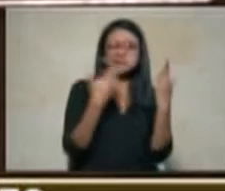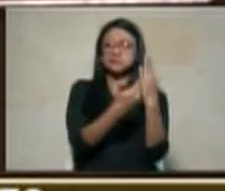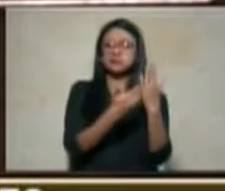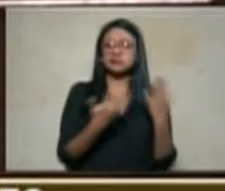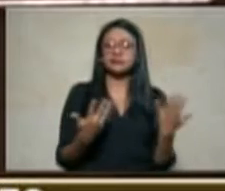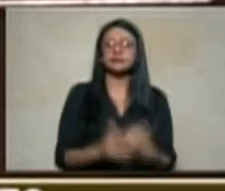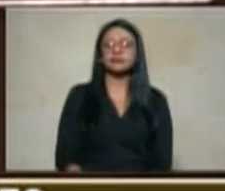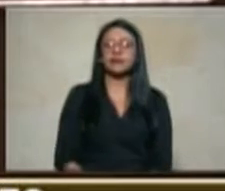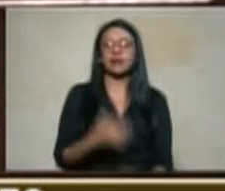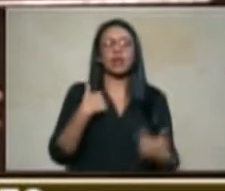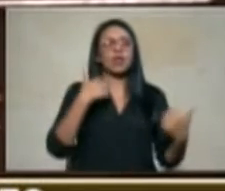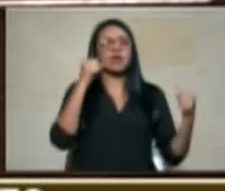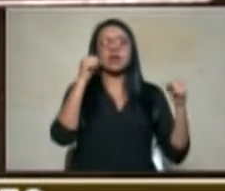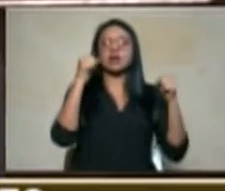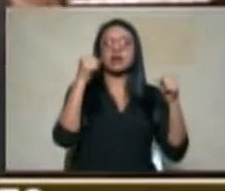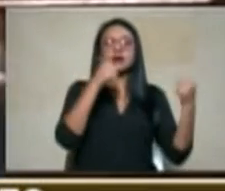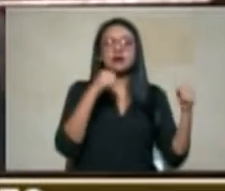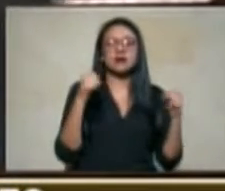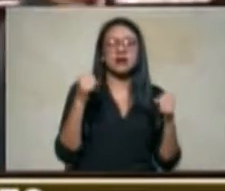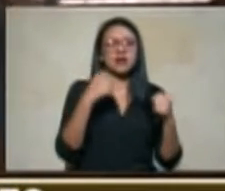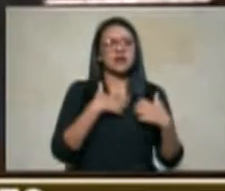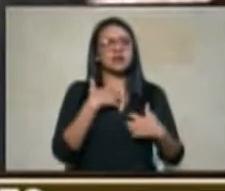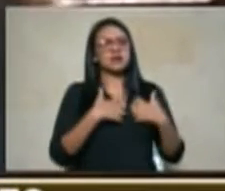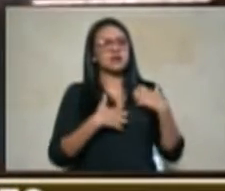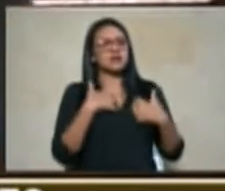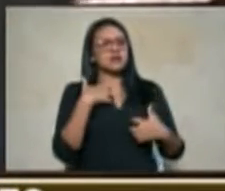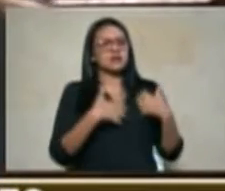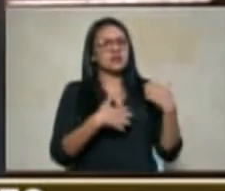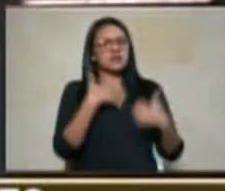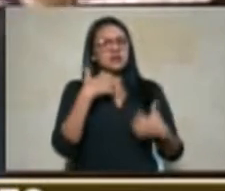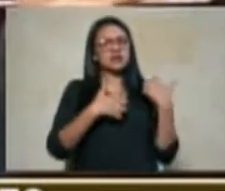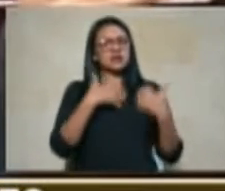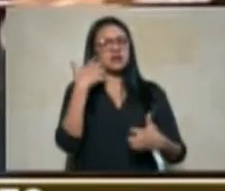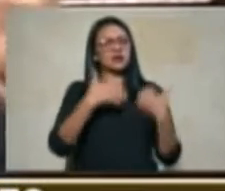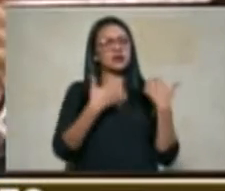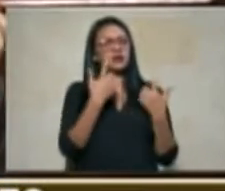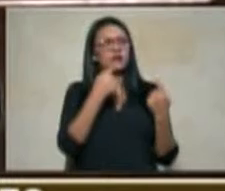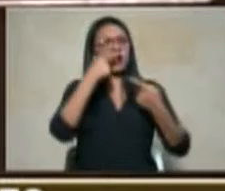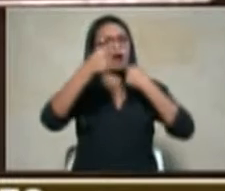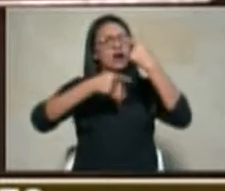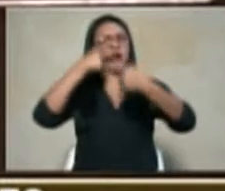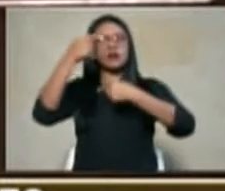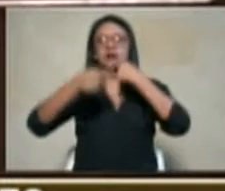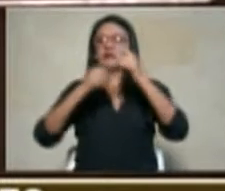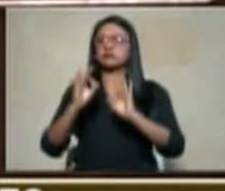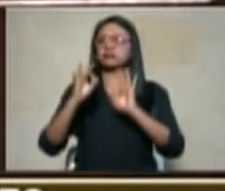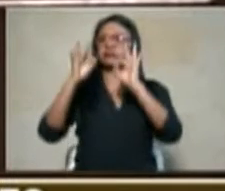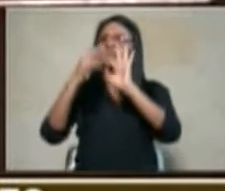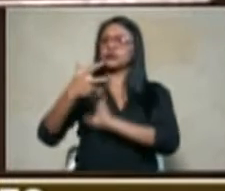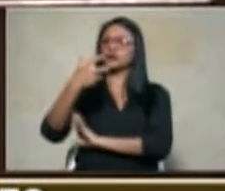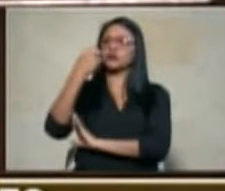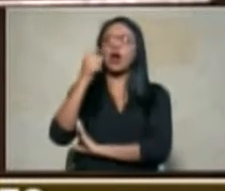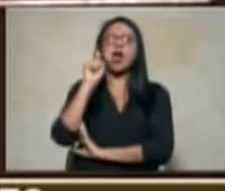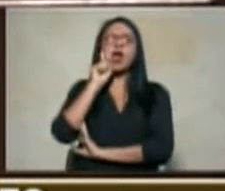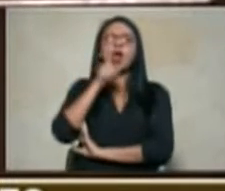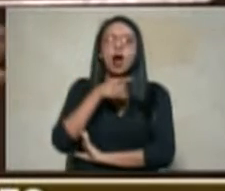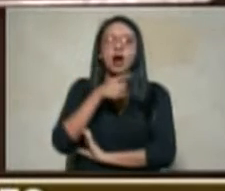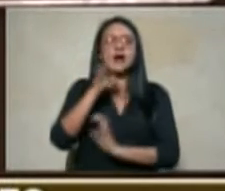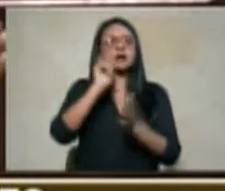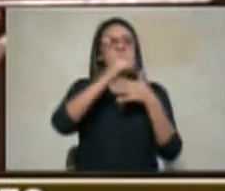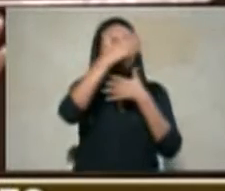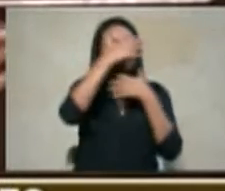se angustian de pensar que se les va a destruir su mito fundacional con el que afincan toda la historia mentirosa de las FARC,